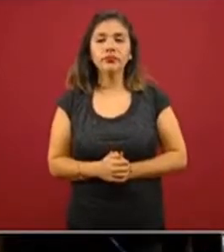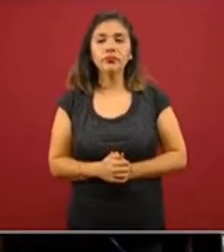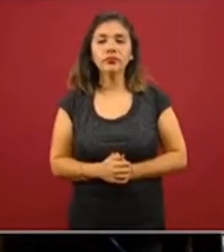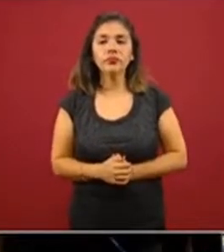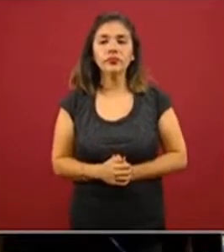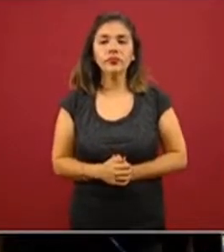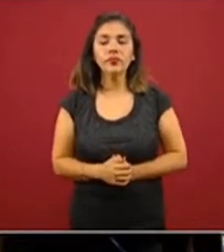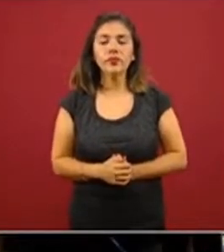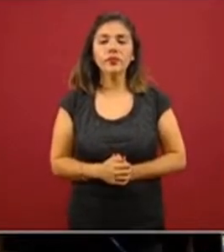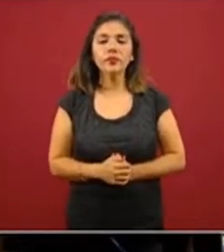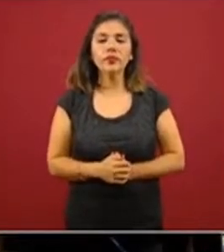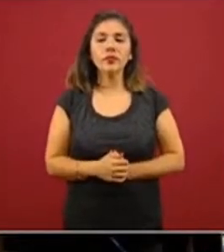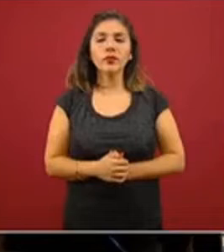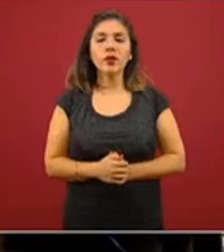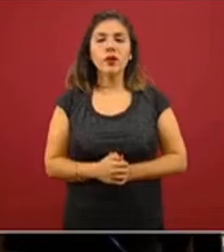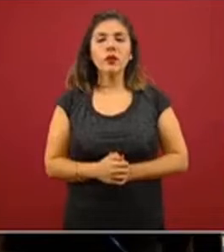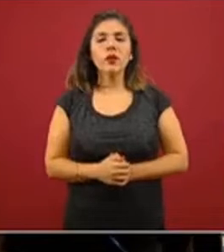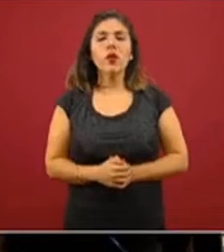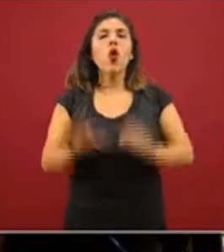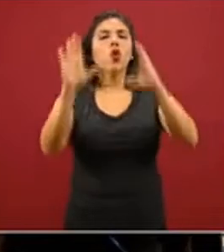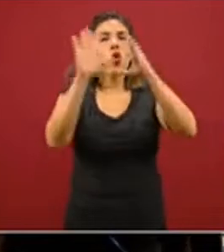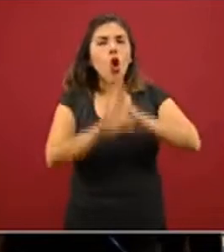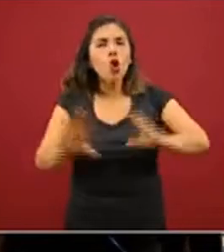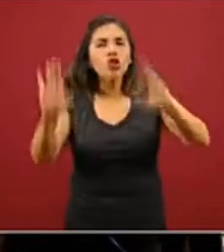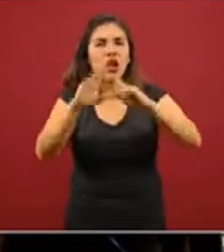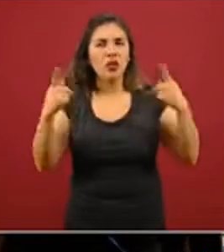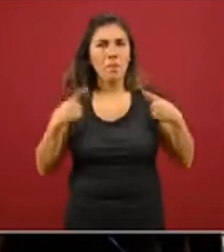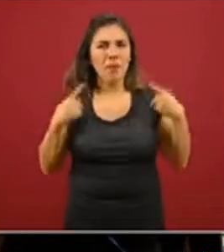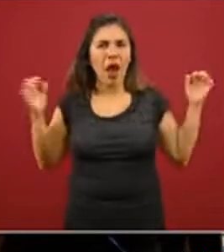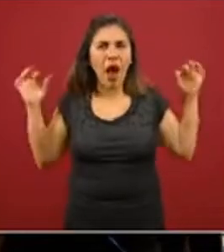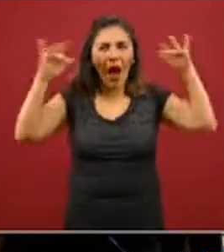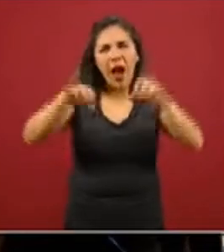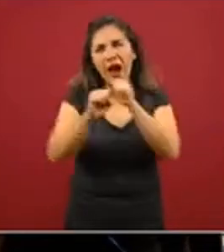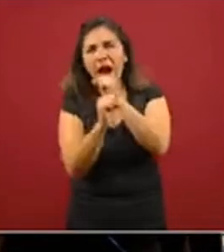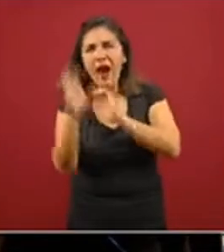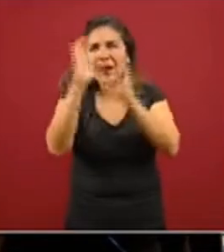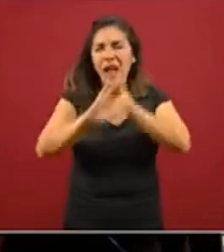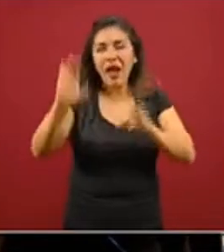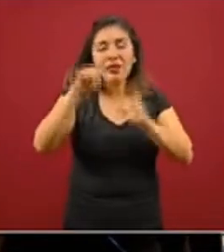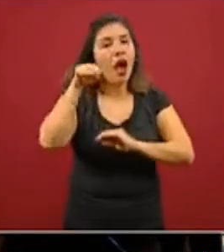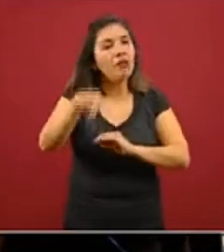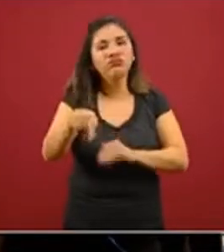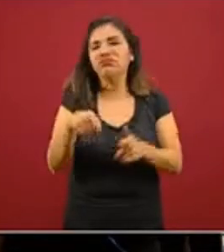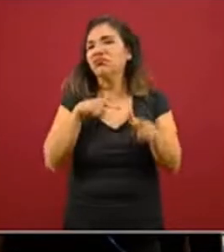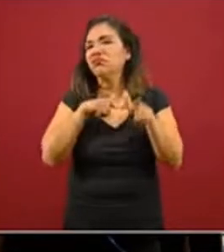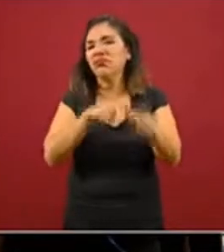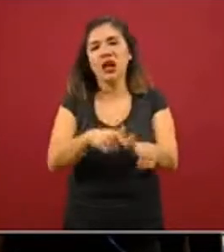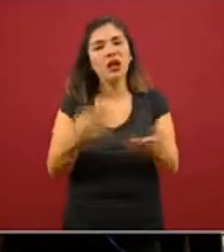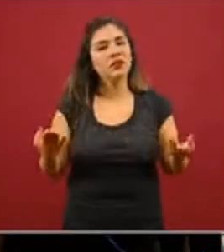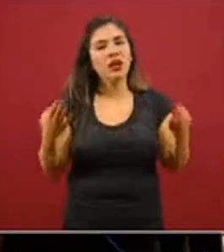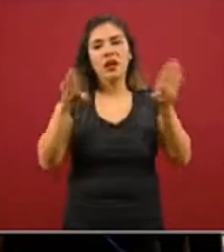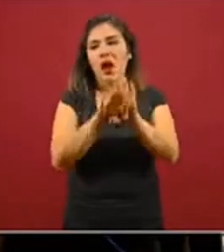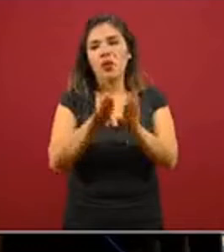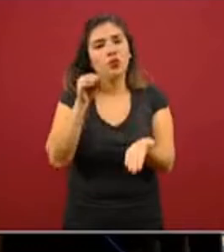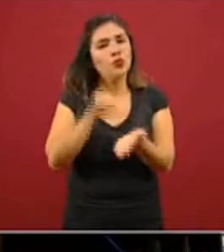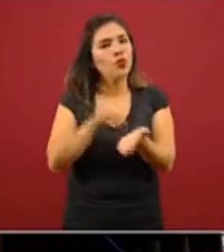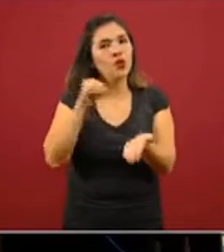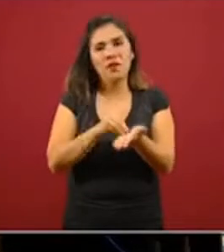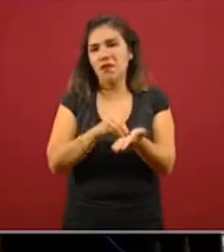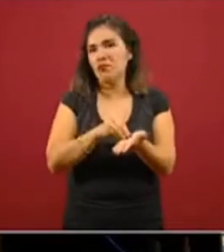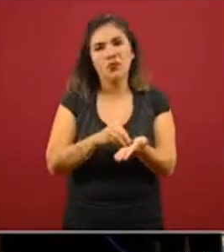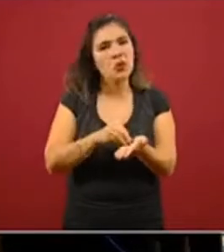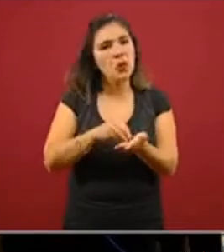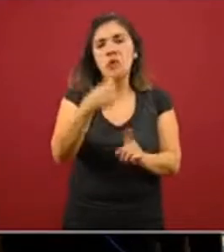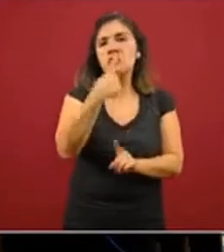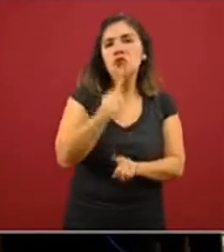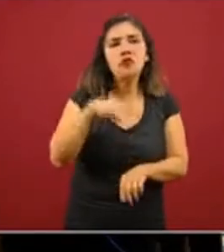Todo lo que son congregaciones masivas como conciertos, congresos, etcétera, se mantienen todavía cerrados, ahí no hay cambios en los